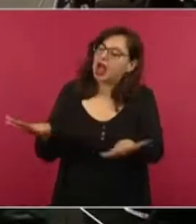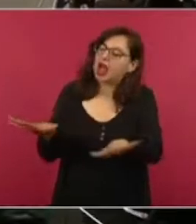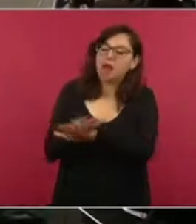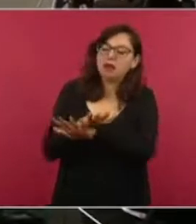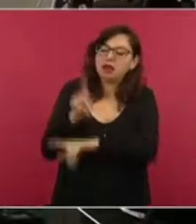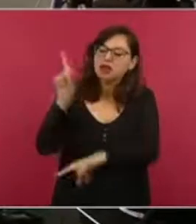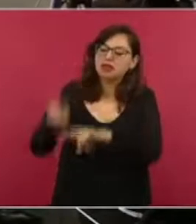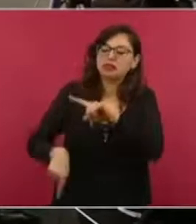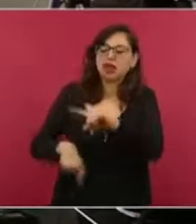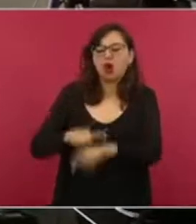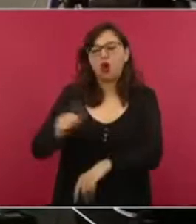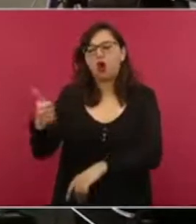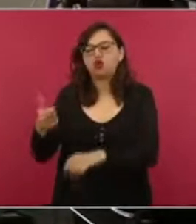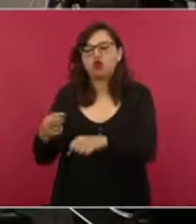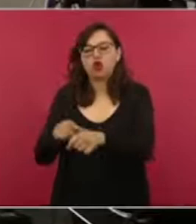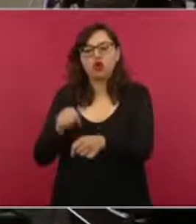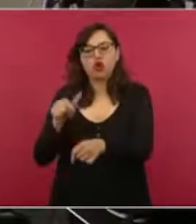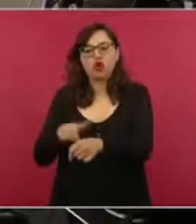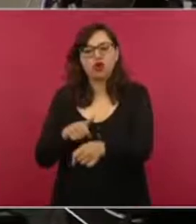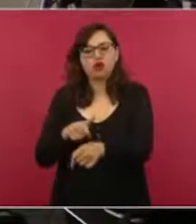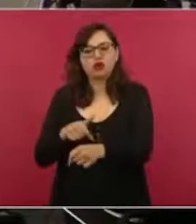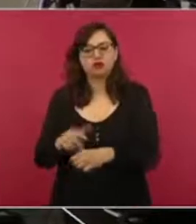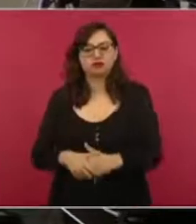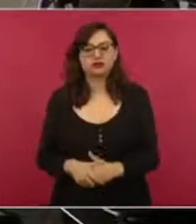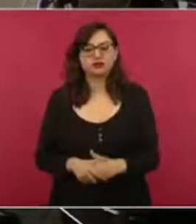digamos, lo letal.